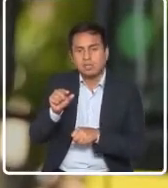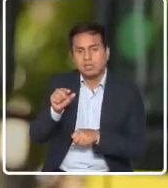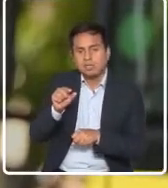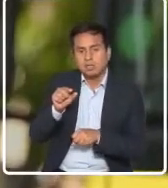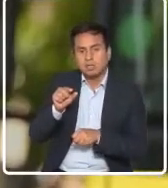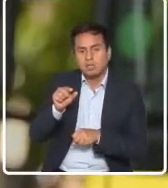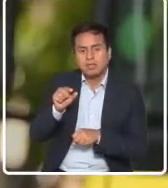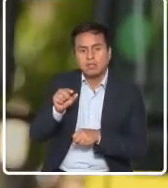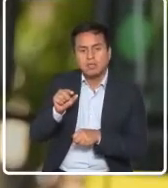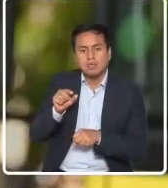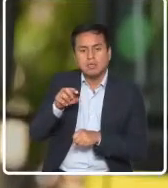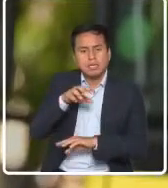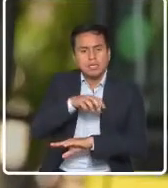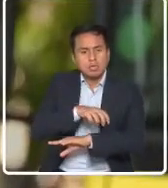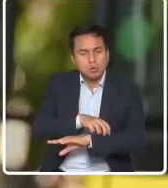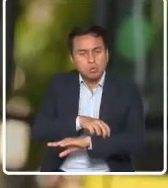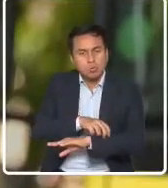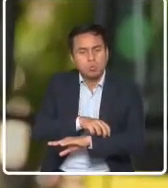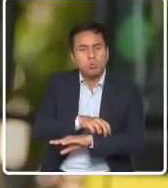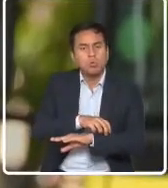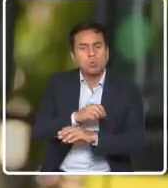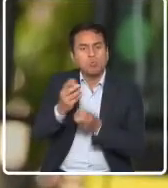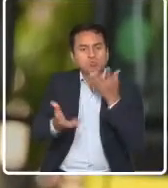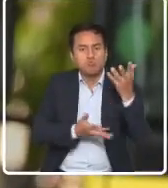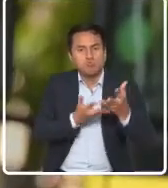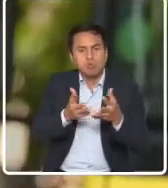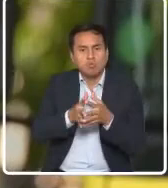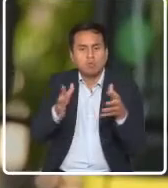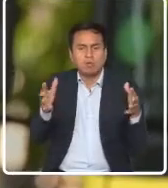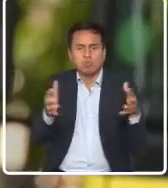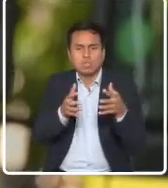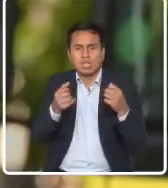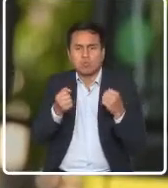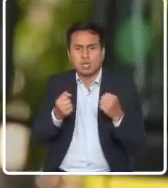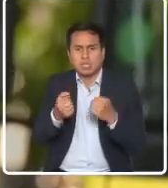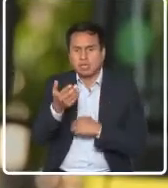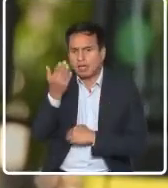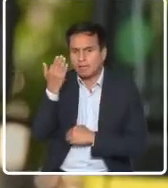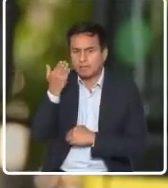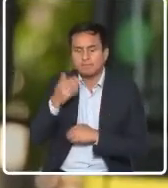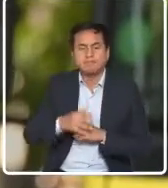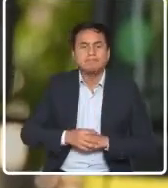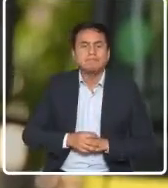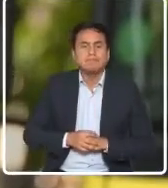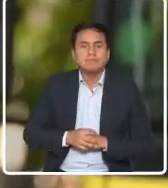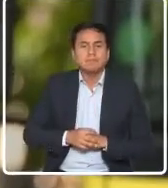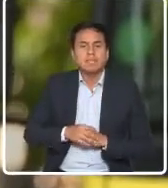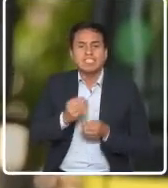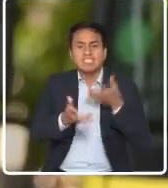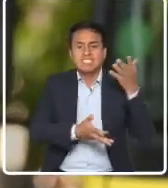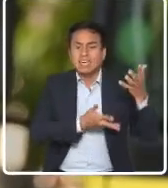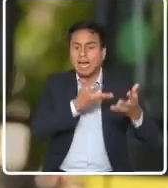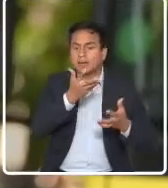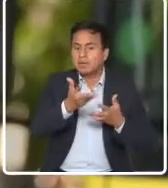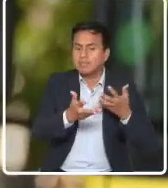que ese verano nuestra región se incendiaría de una forma tan brutal, donde las